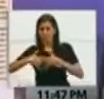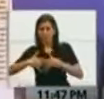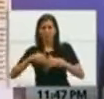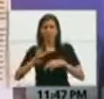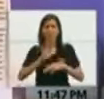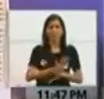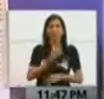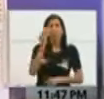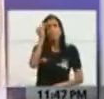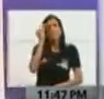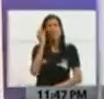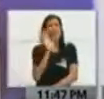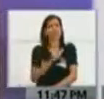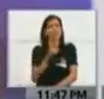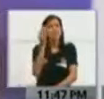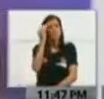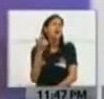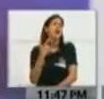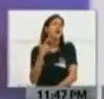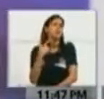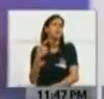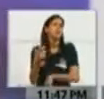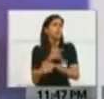pensaban ellos.